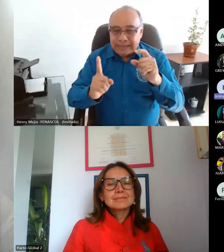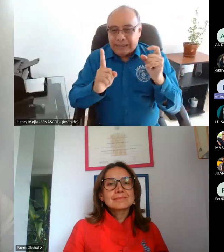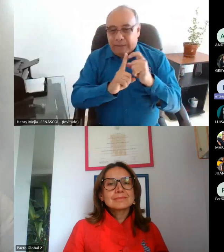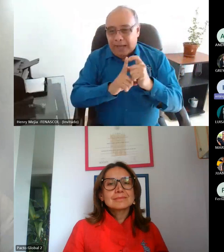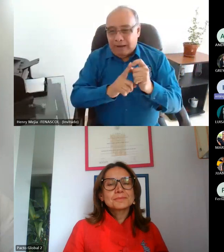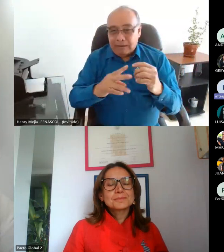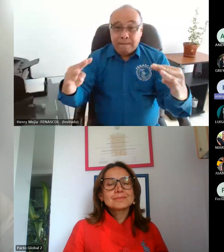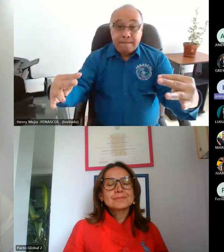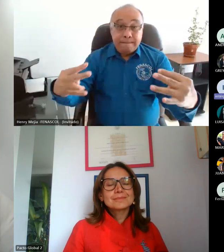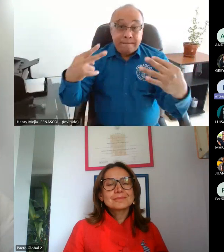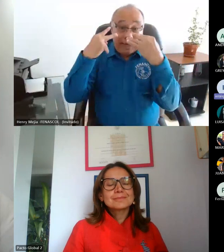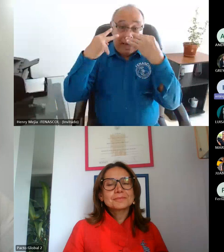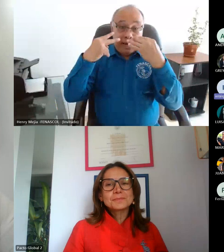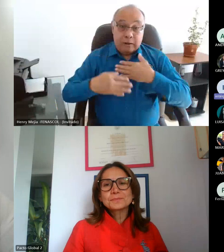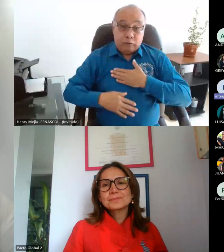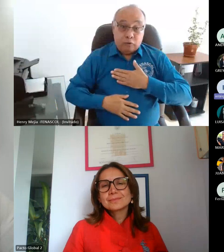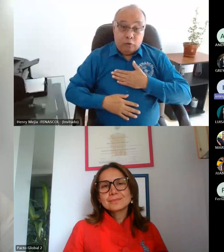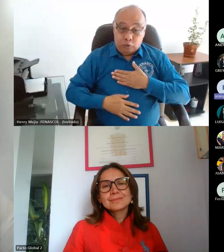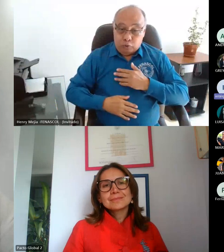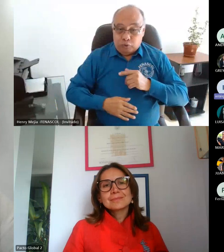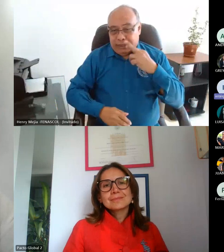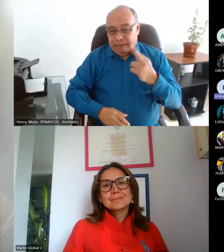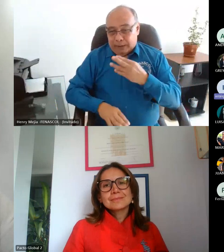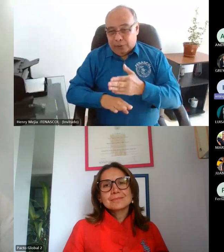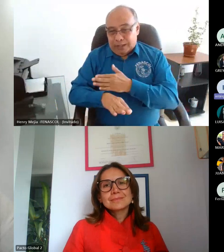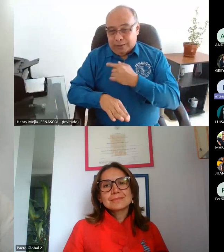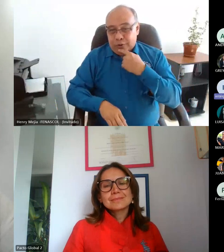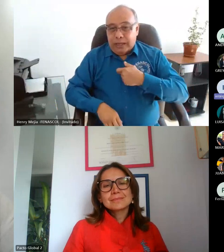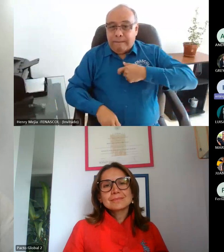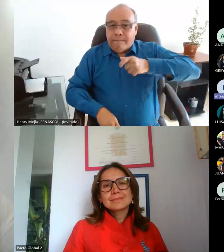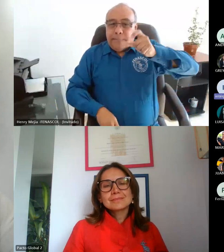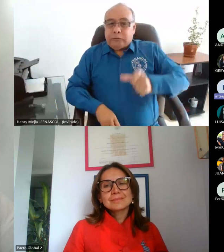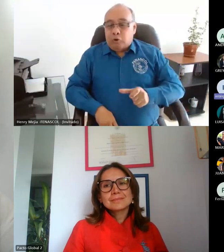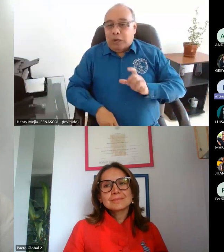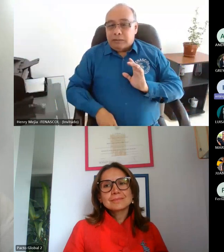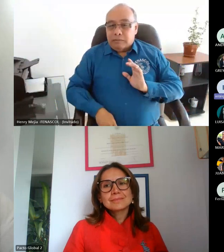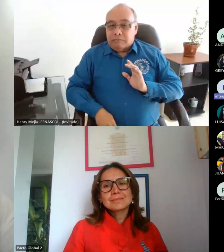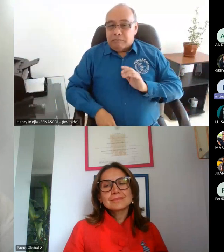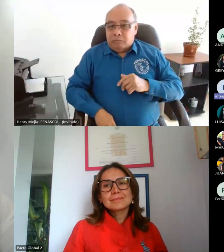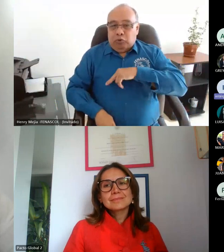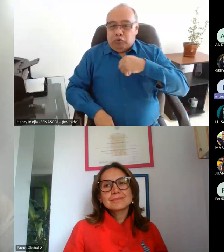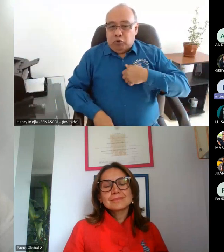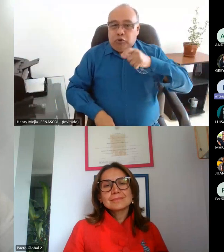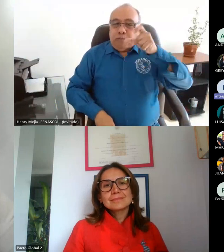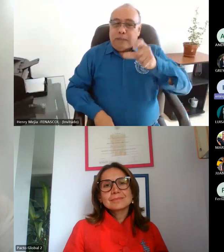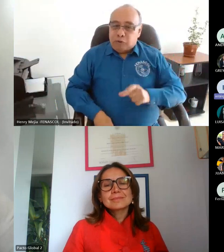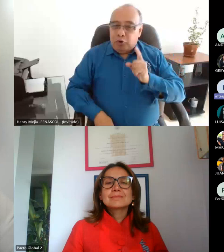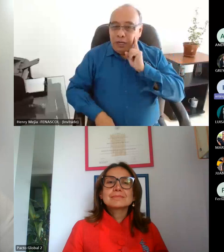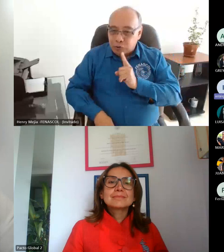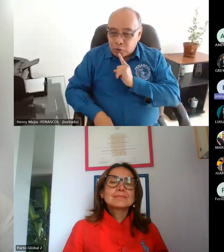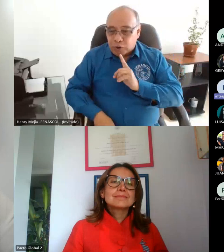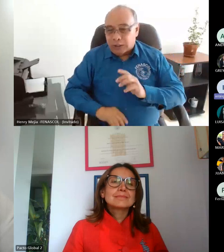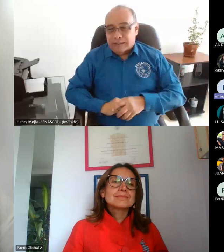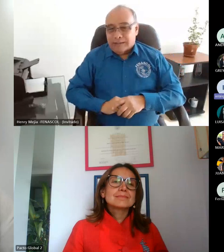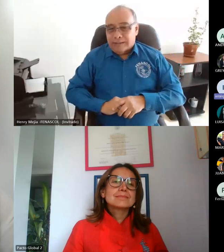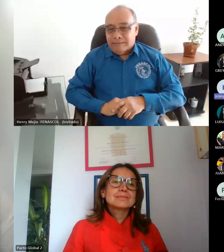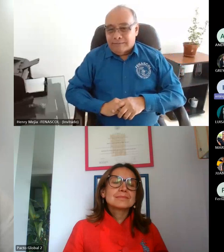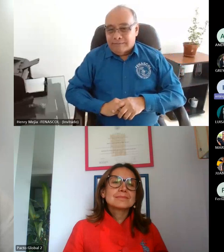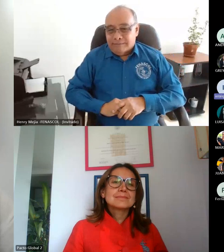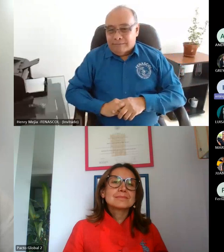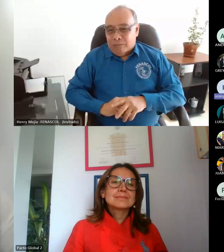se fijen en la discapacidad que simplemente eh esee sea como la puerta de entrada no como yo lo